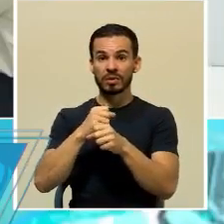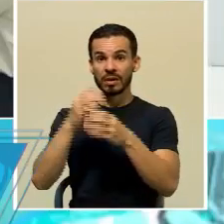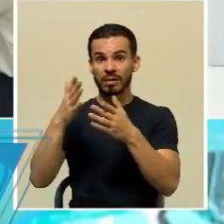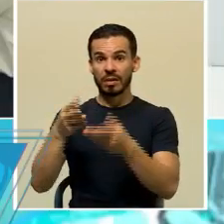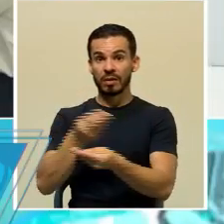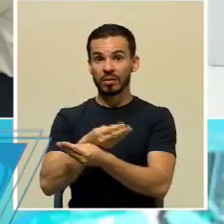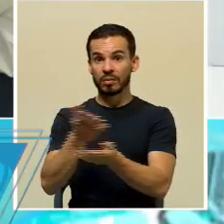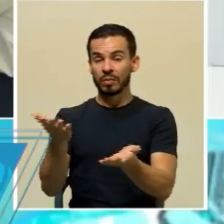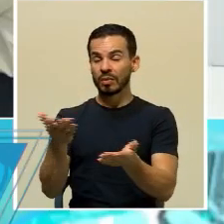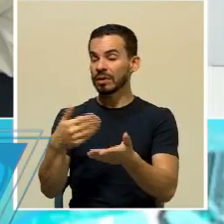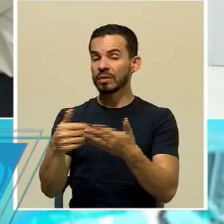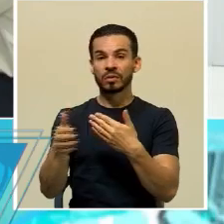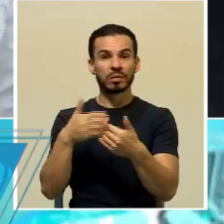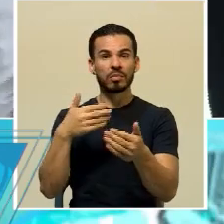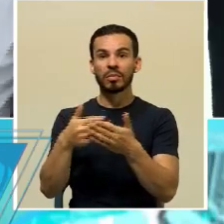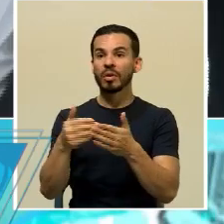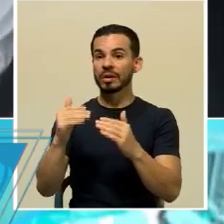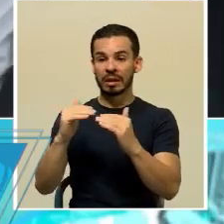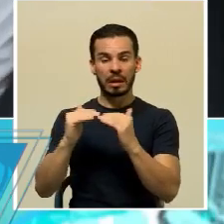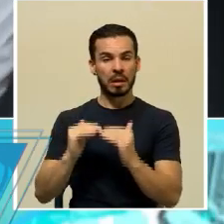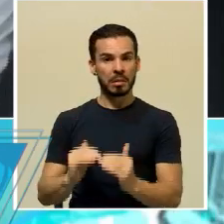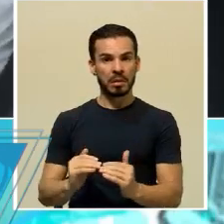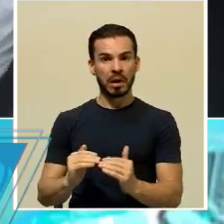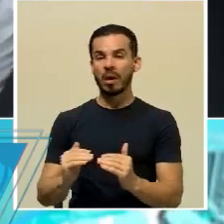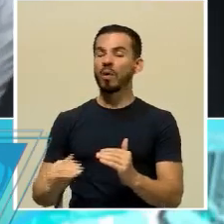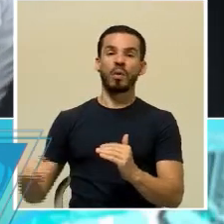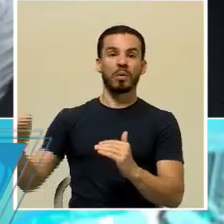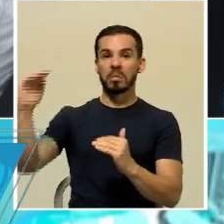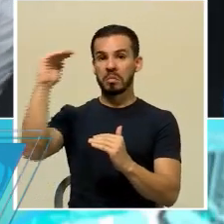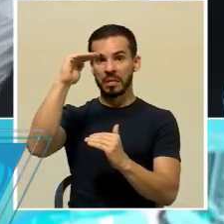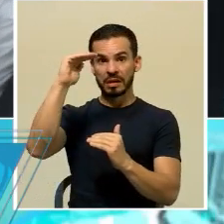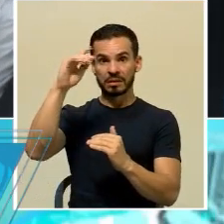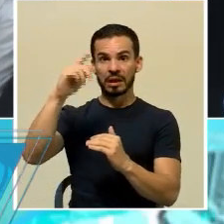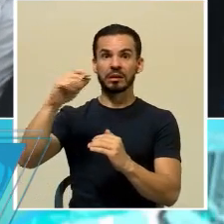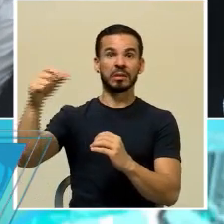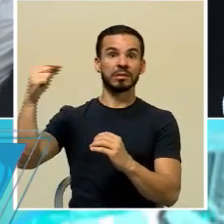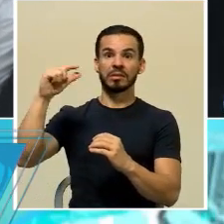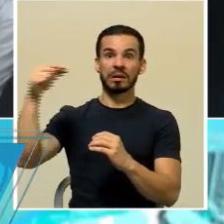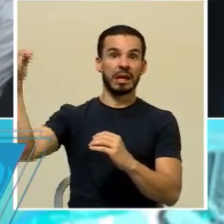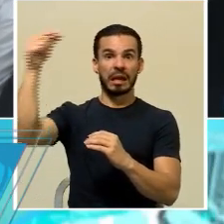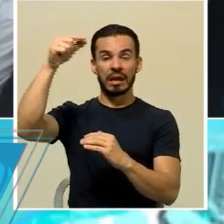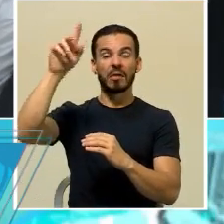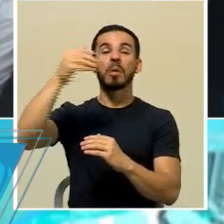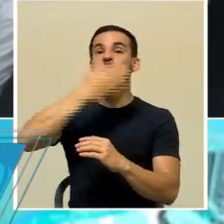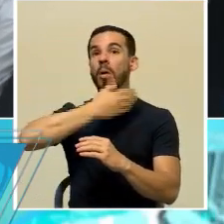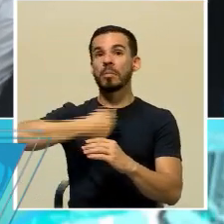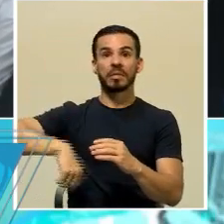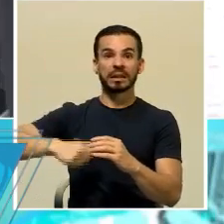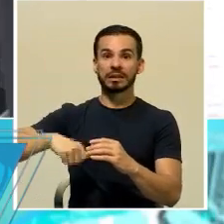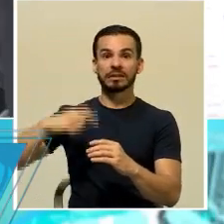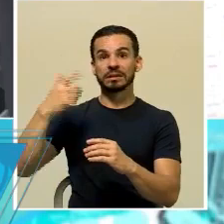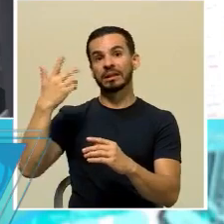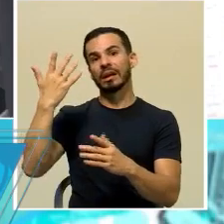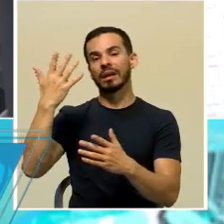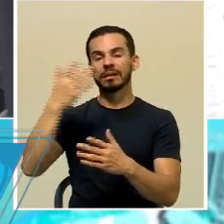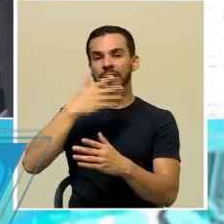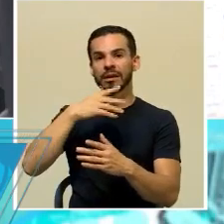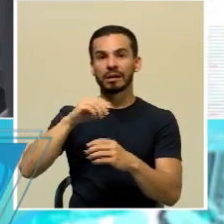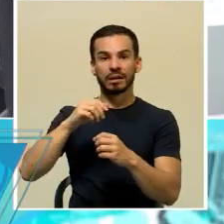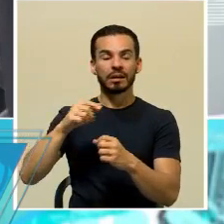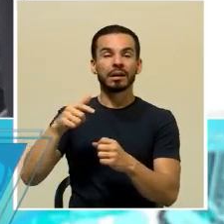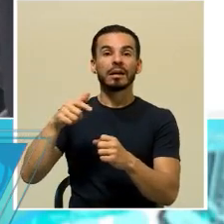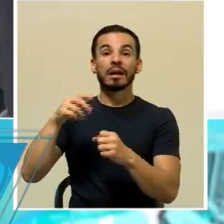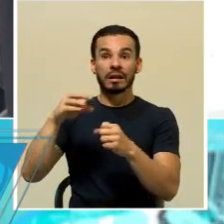público, sea desde el más bajo escalafón hasta el jerarca más alto, que podría ser el presidente de la República dentro del Poder